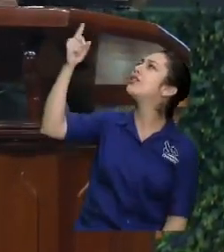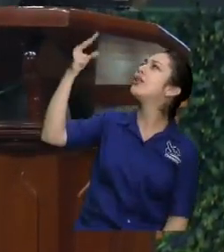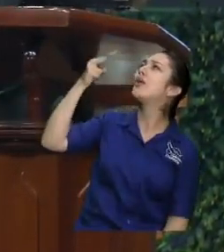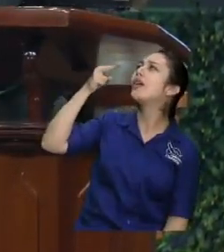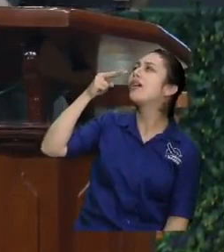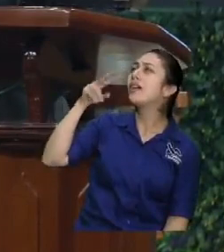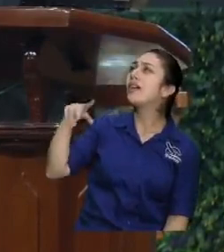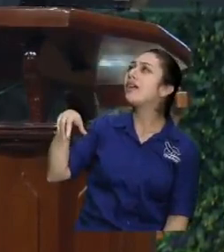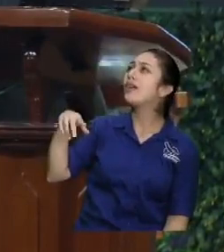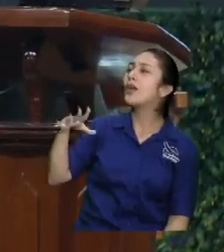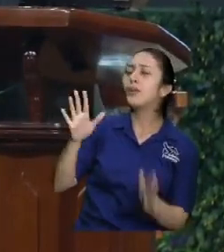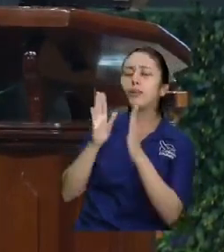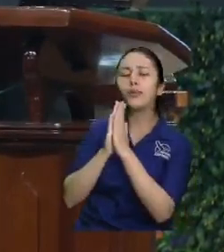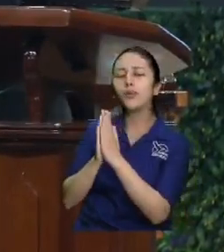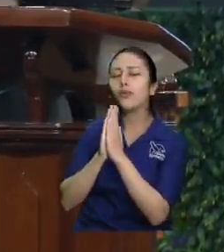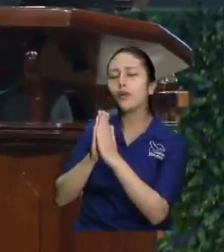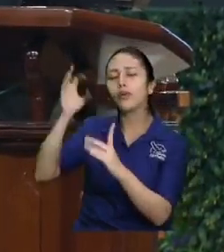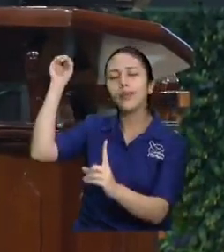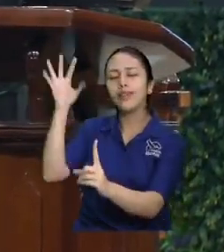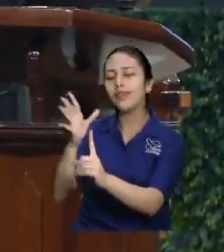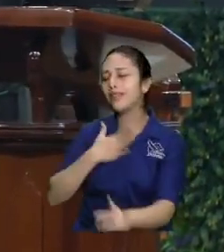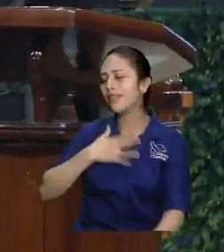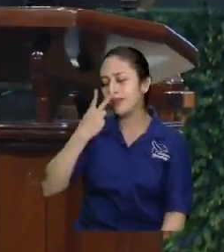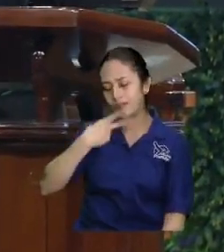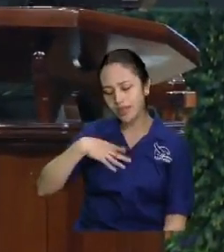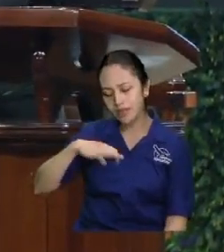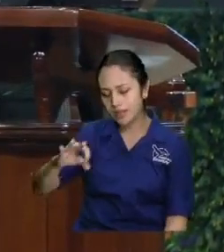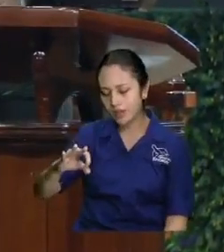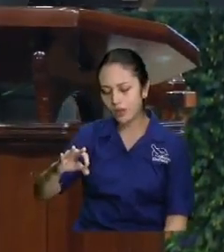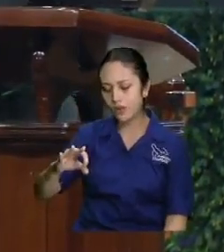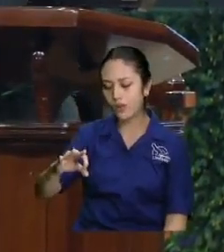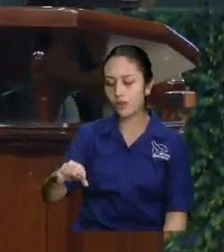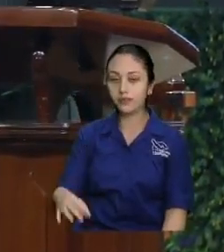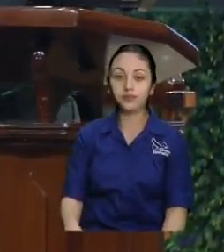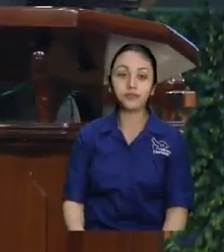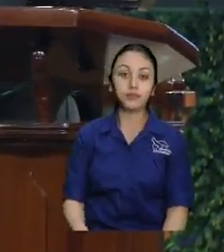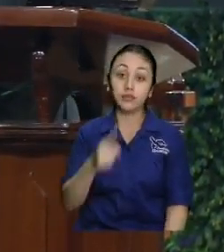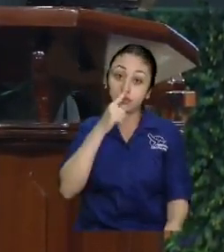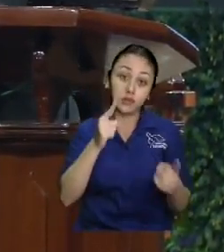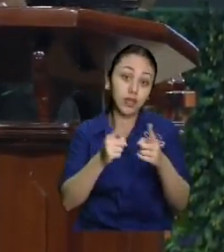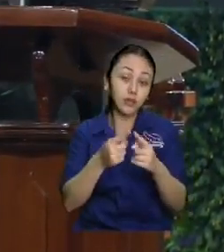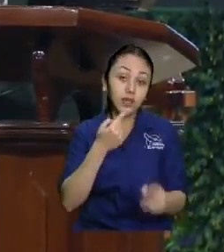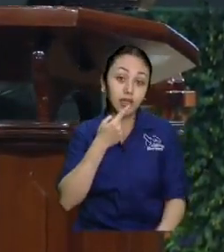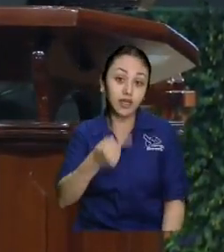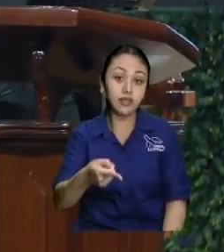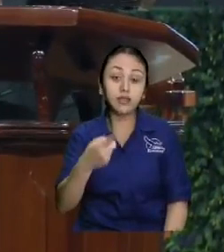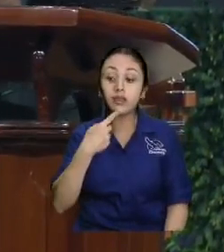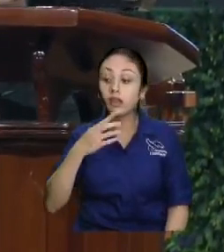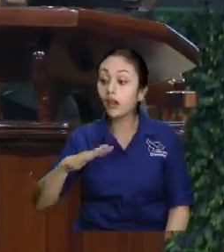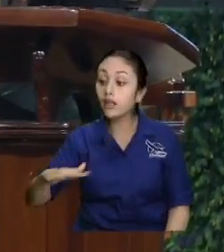tenga malas juntas, y no solo lo pide, sino que se lo exige a él, no tenga malas, ese tu amigo no me gusta,